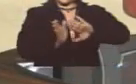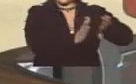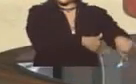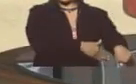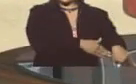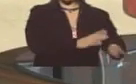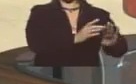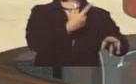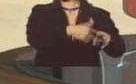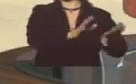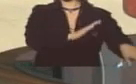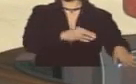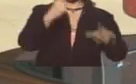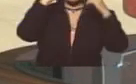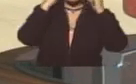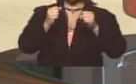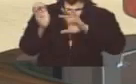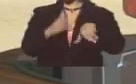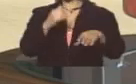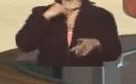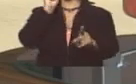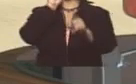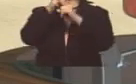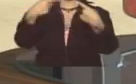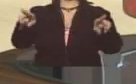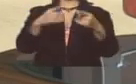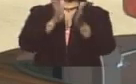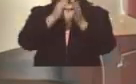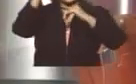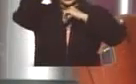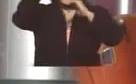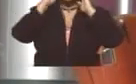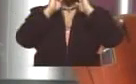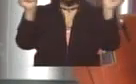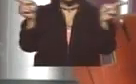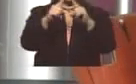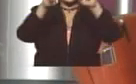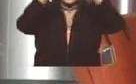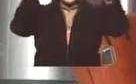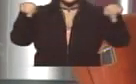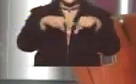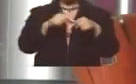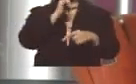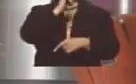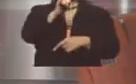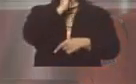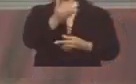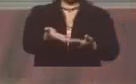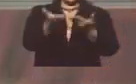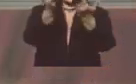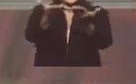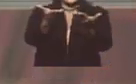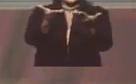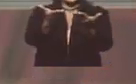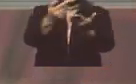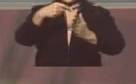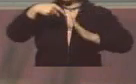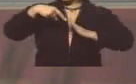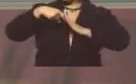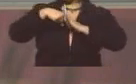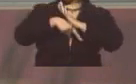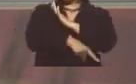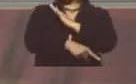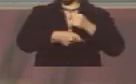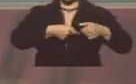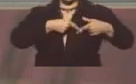con los niños, para mí eso es fundamental. De hecho, dejé al lado mi carrera profesional para dedicarme ahora a eso. Aprovecha entonces, Nomineli,